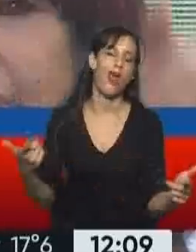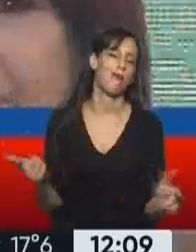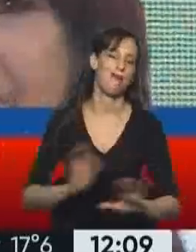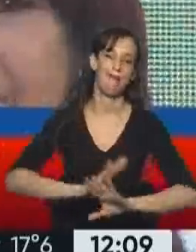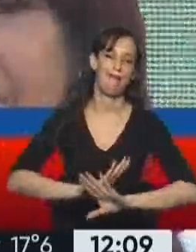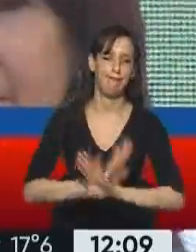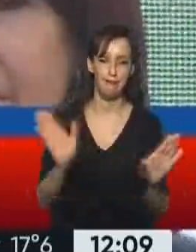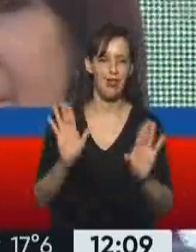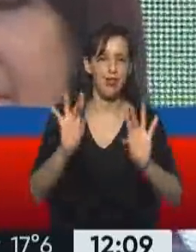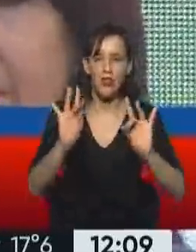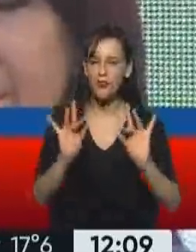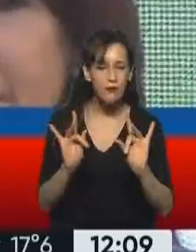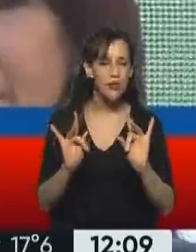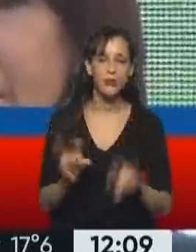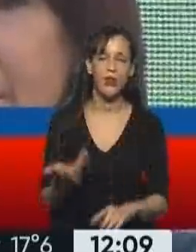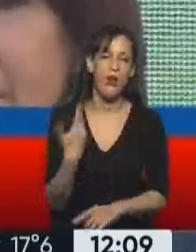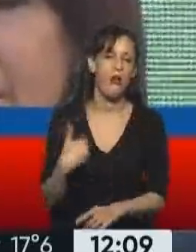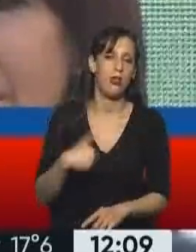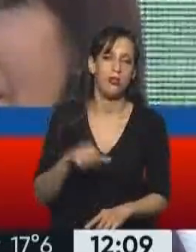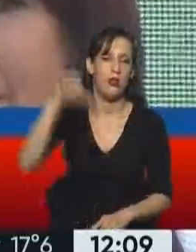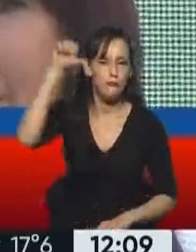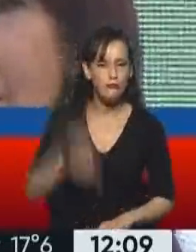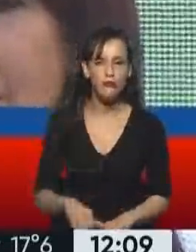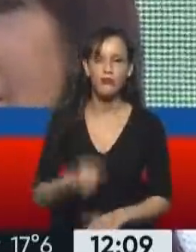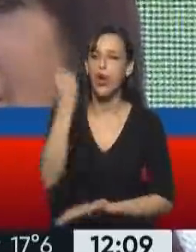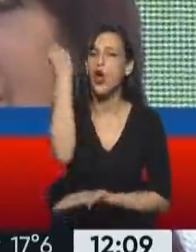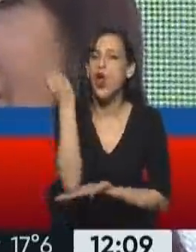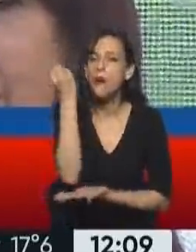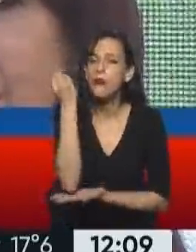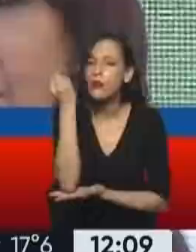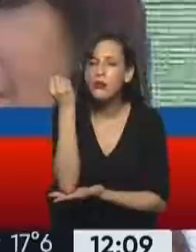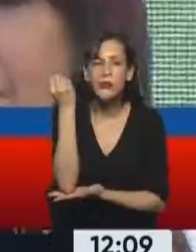quedado hundida la Argentina, quebrada económicamente,